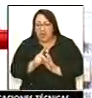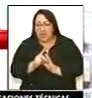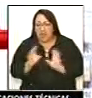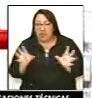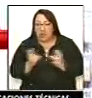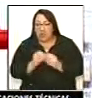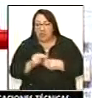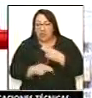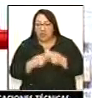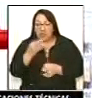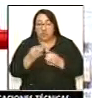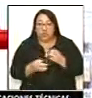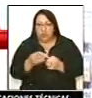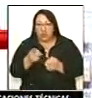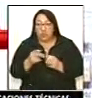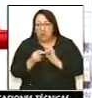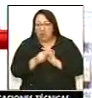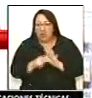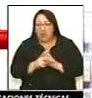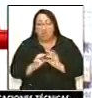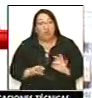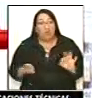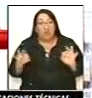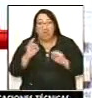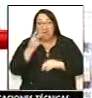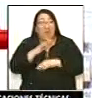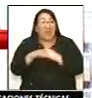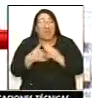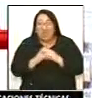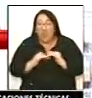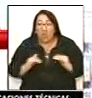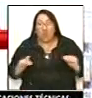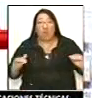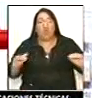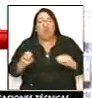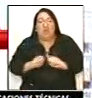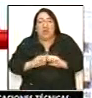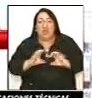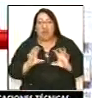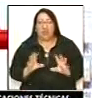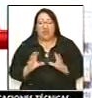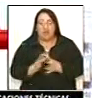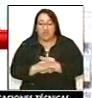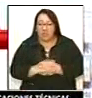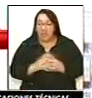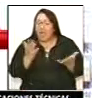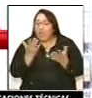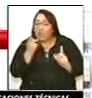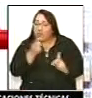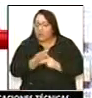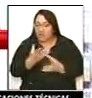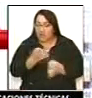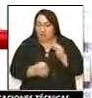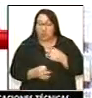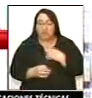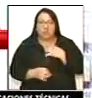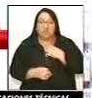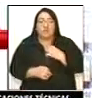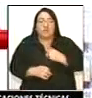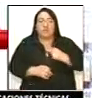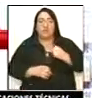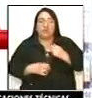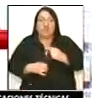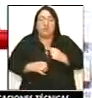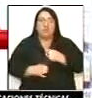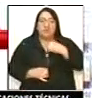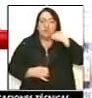Junta Nacional de Justicia porque es una norma transversal, porque es una norma que va a esclarecer y determinar hacia dónde va la justicia, porque determina